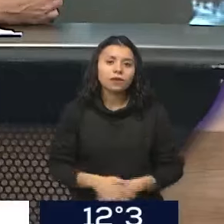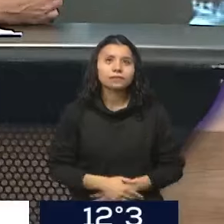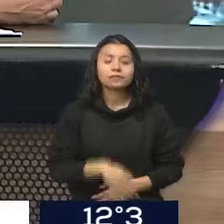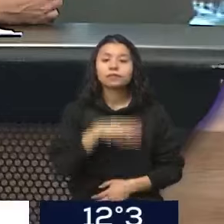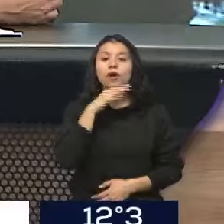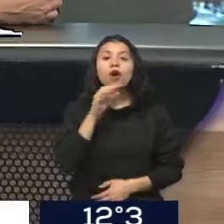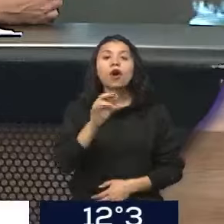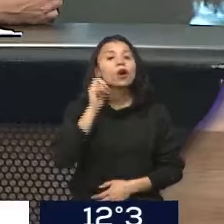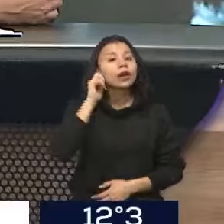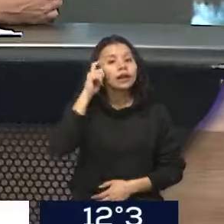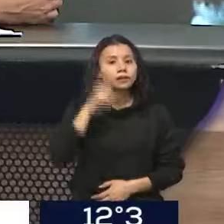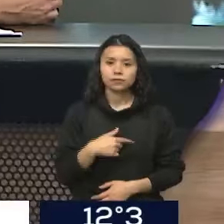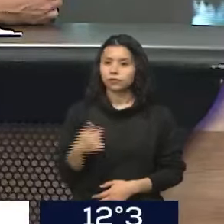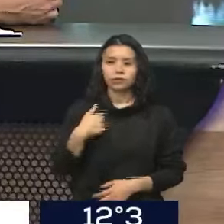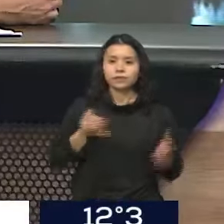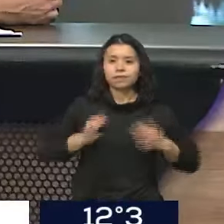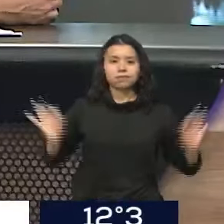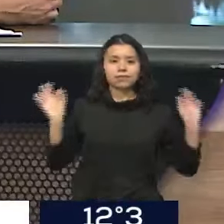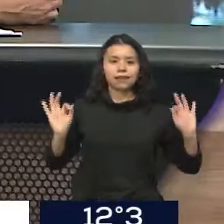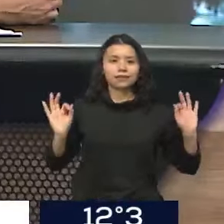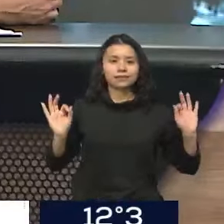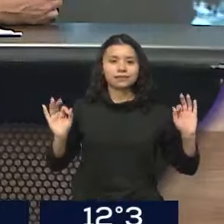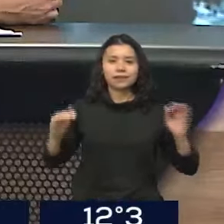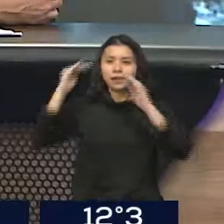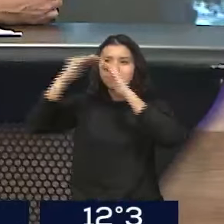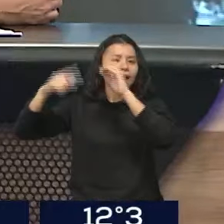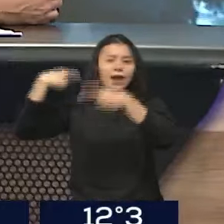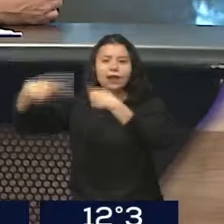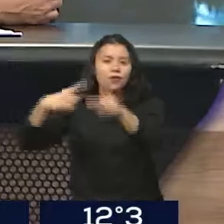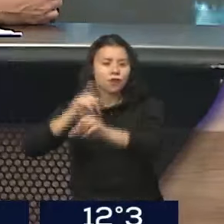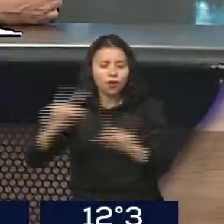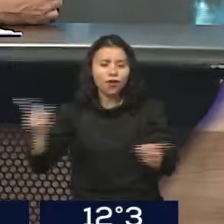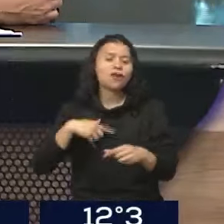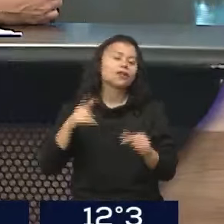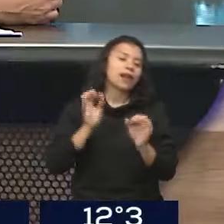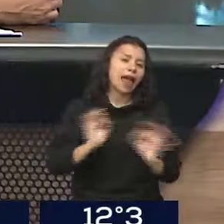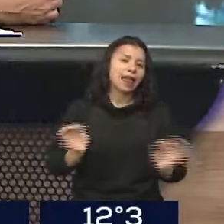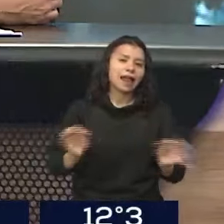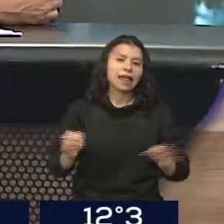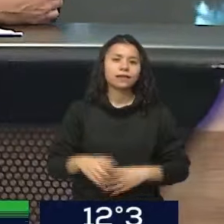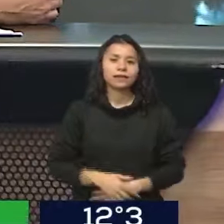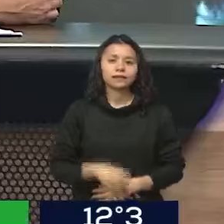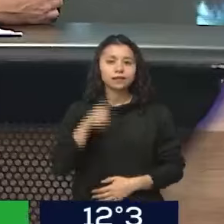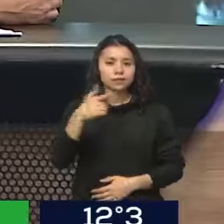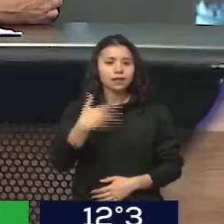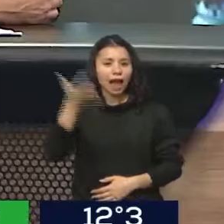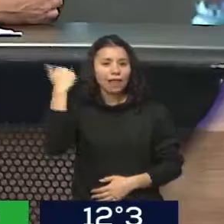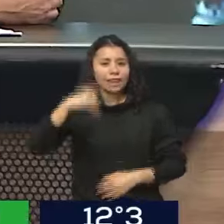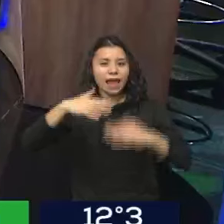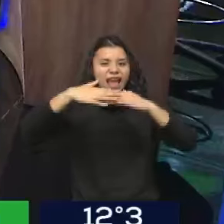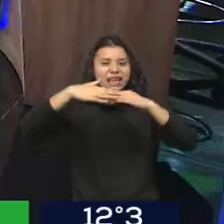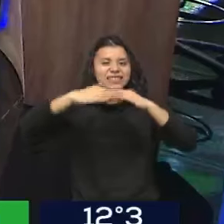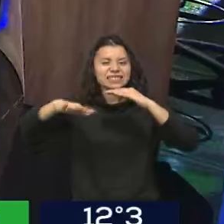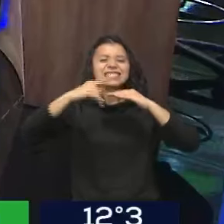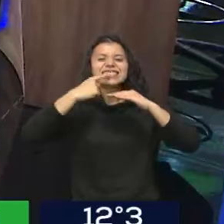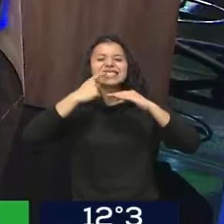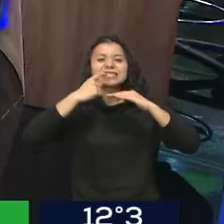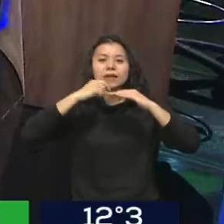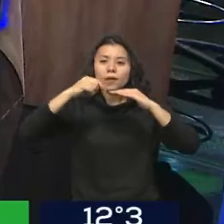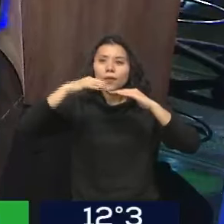Zafé. Zafé, cambié de membrana. Y eso que poco. Se habían molado las chapas, mira, sí, las pudiste. Pero eso ya viene de la última tormenta. De